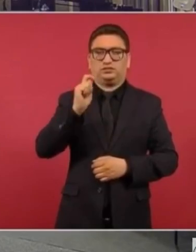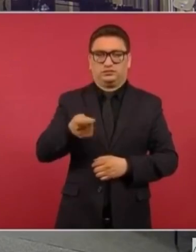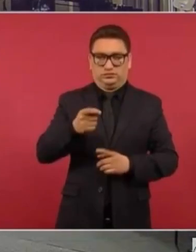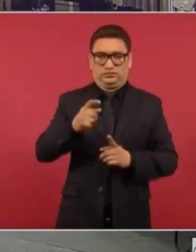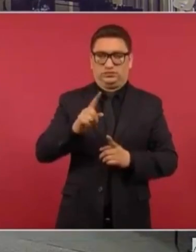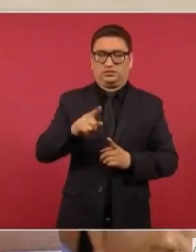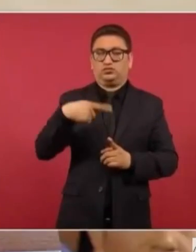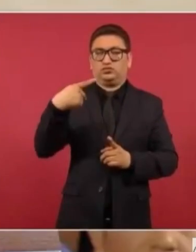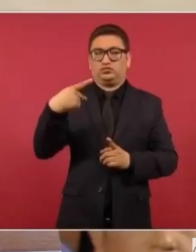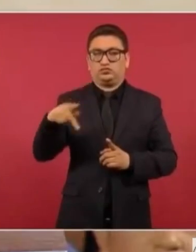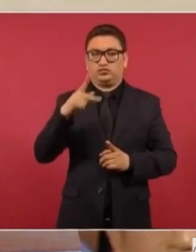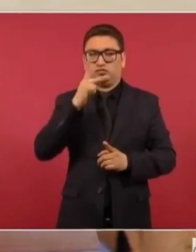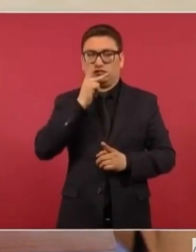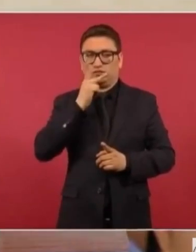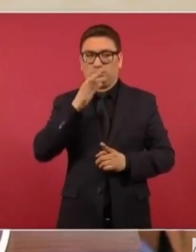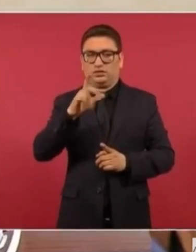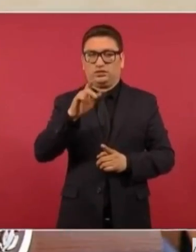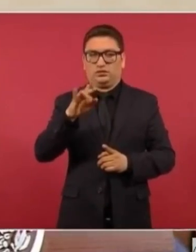X González,